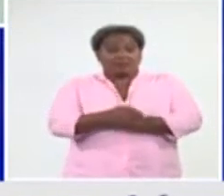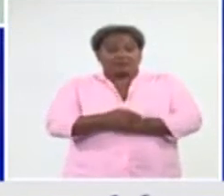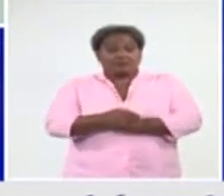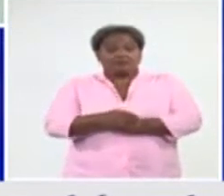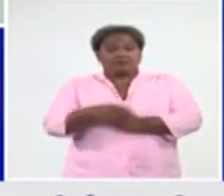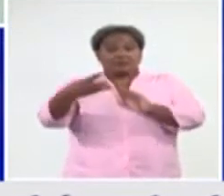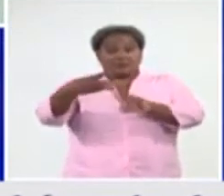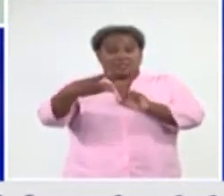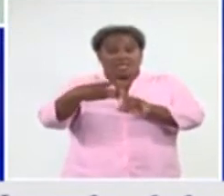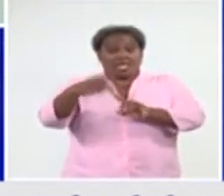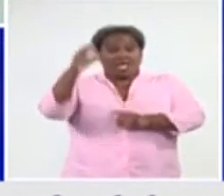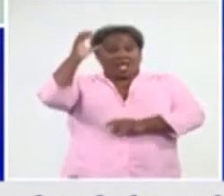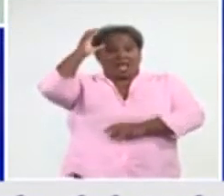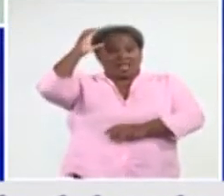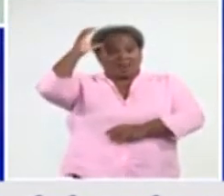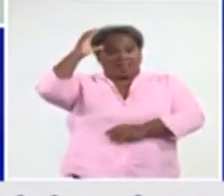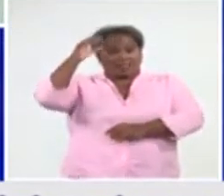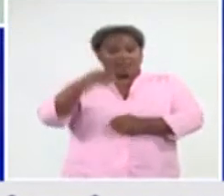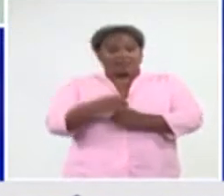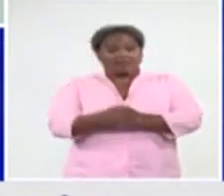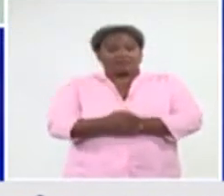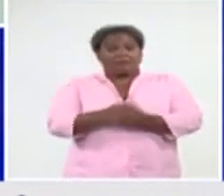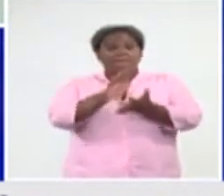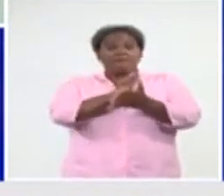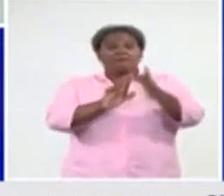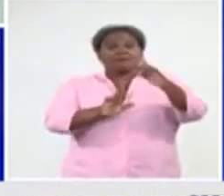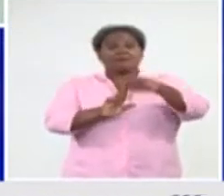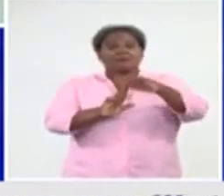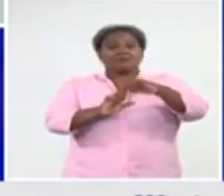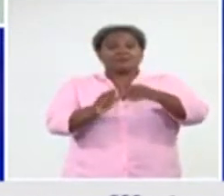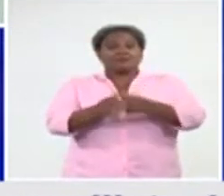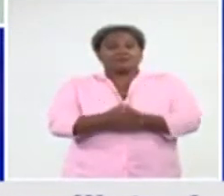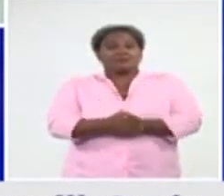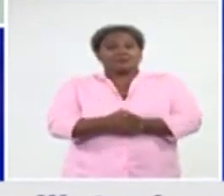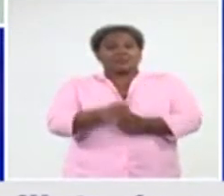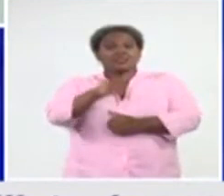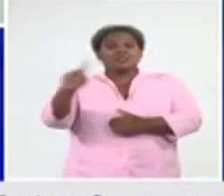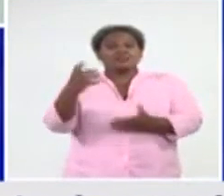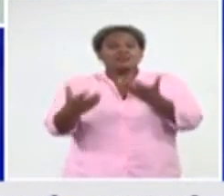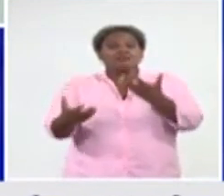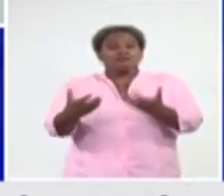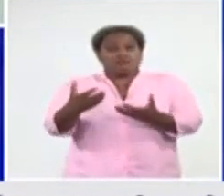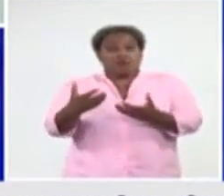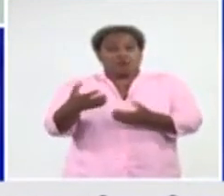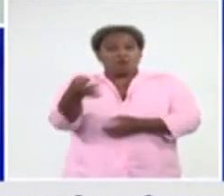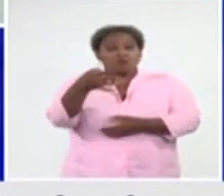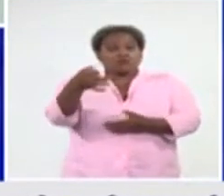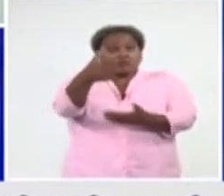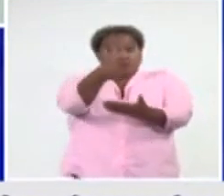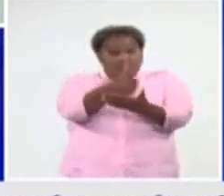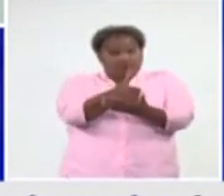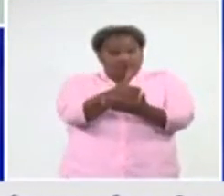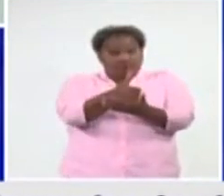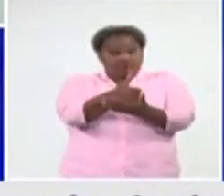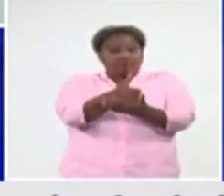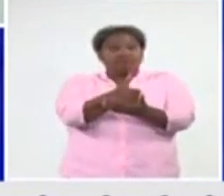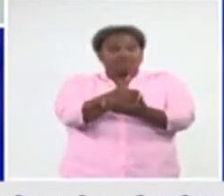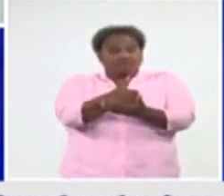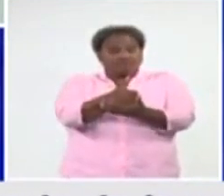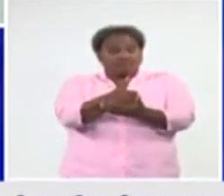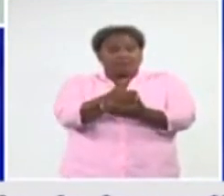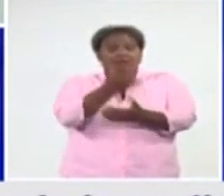la provincia de Matanza, Cienfuegos, municipio cabecera, con una tasa de